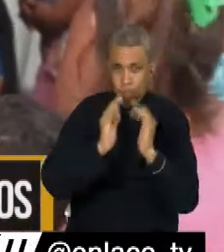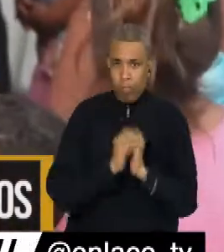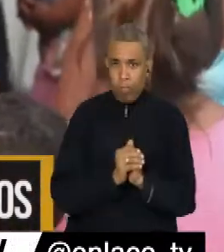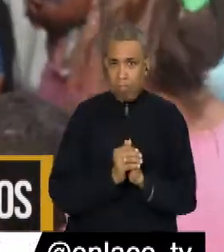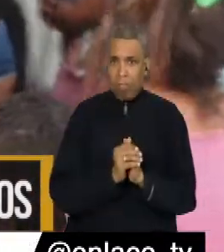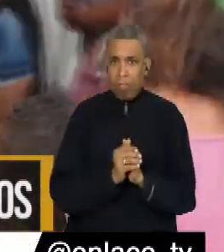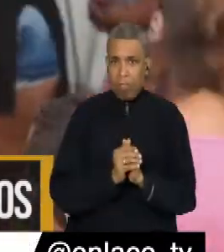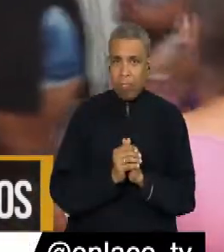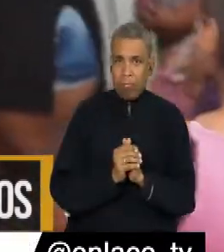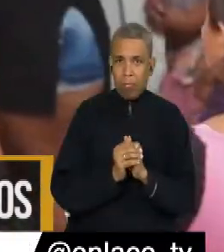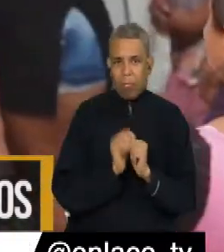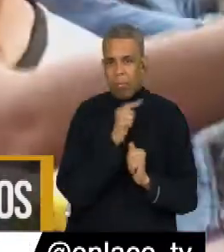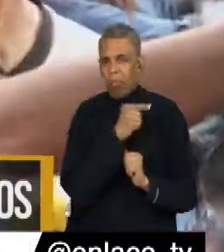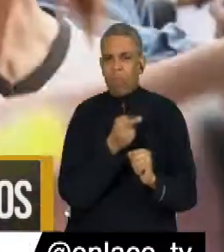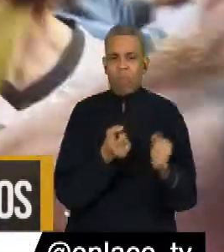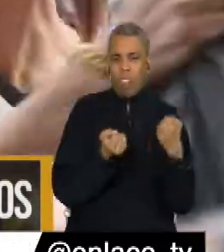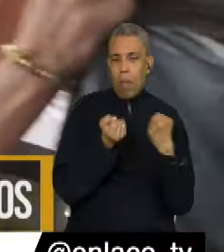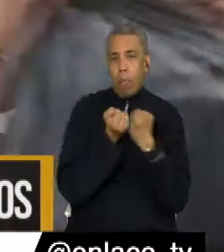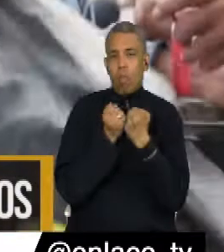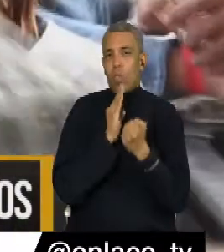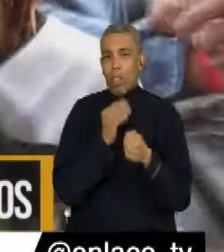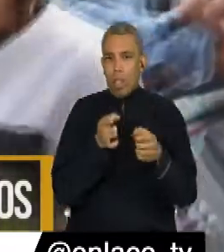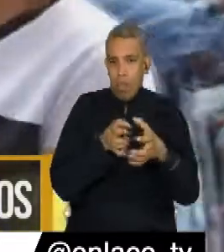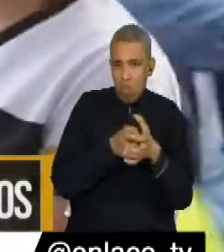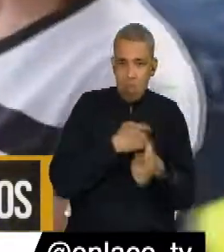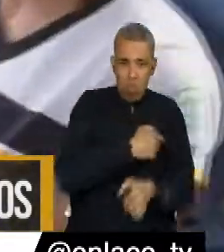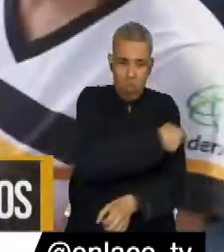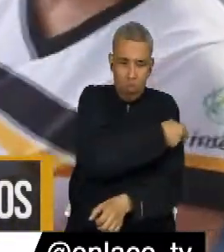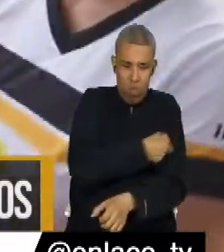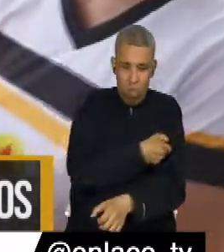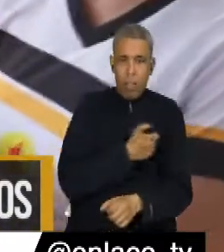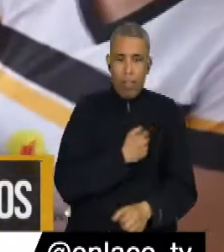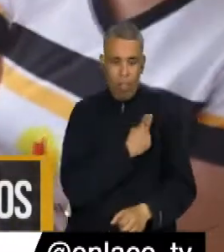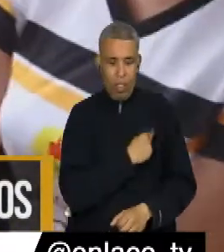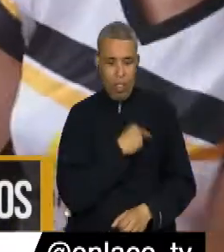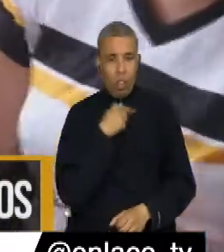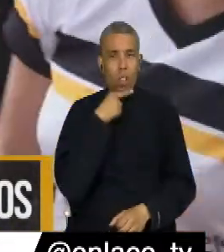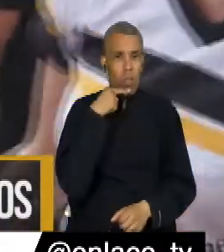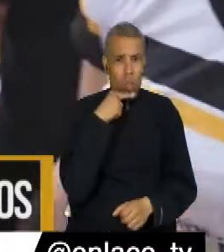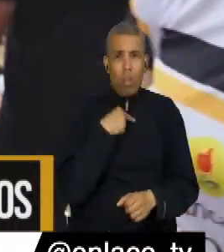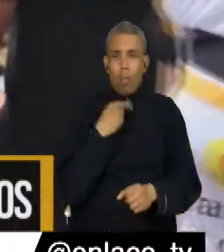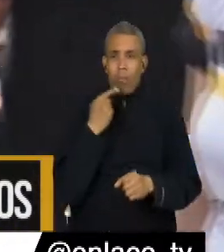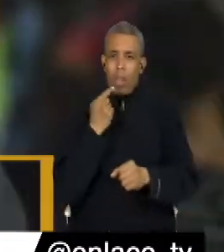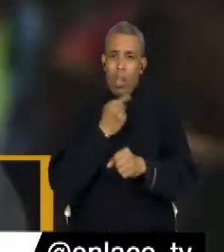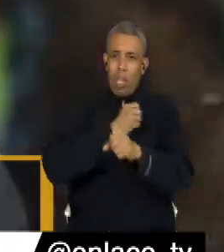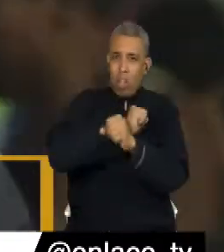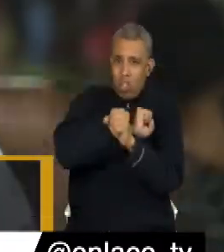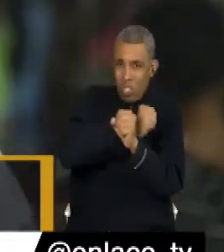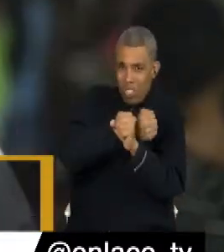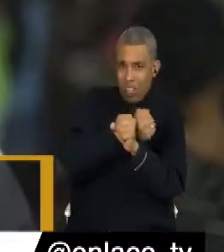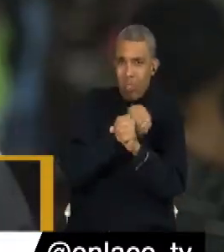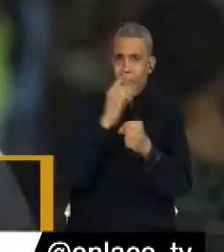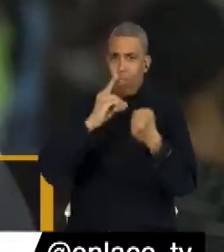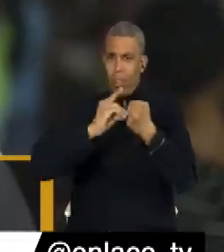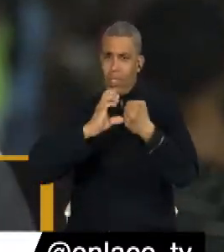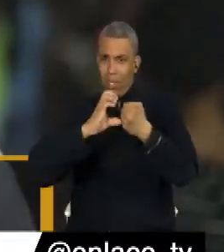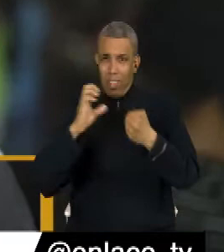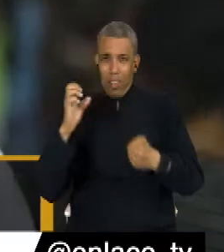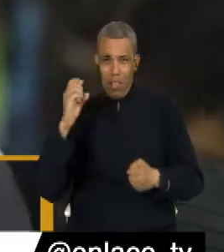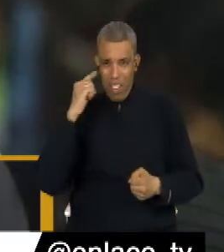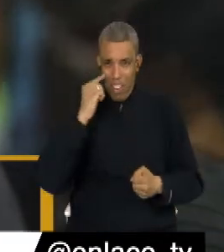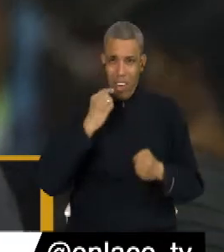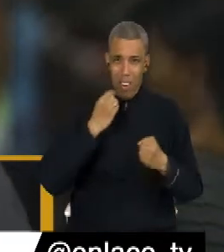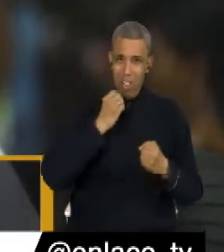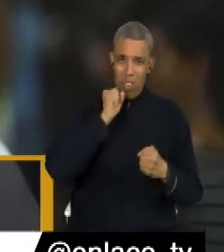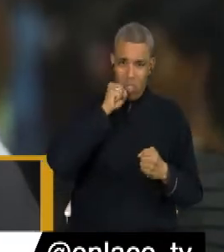con el Consejo Municipal de Riesgos y Desastres, con la Cruz Roja y la Defensa Civil, y junto con unos amigos hemos logrado conseguir unos